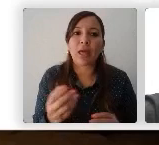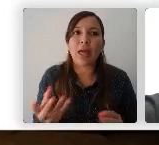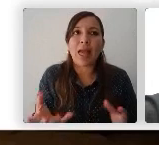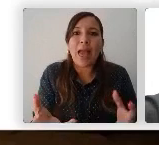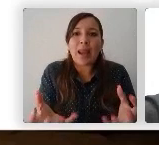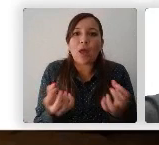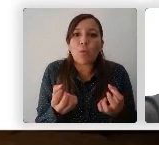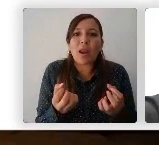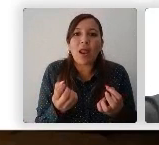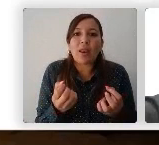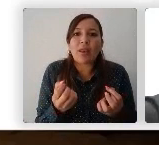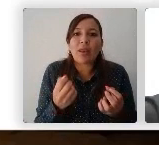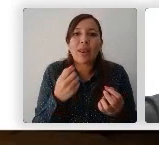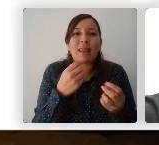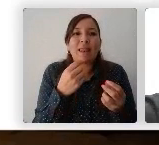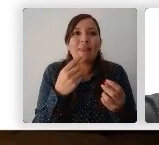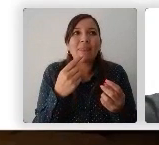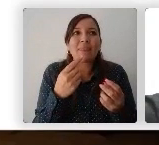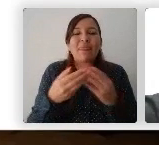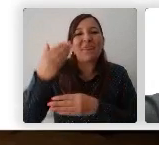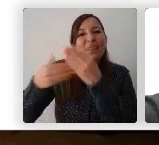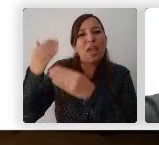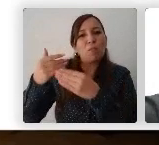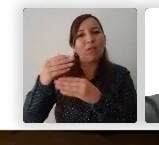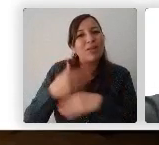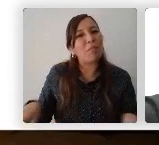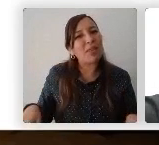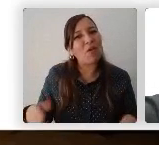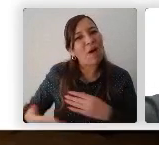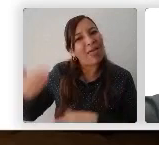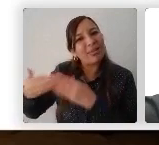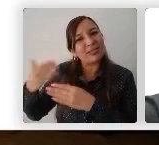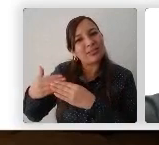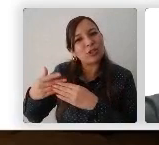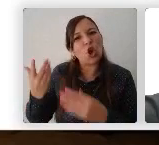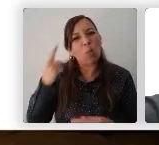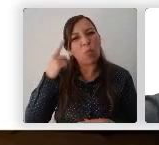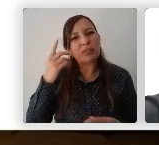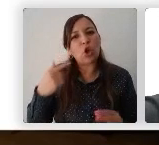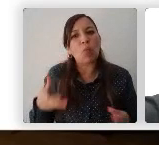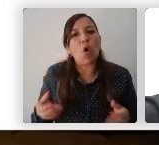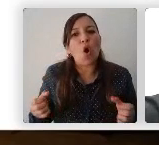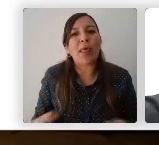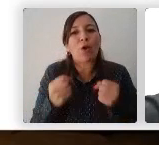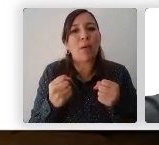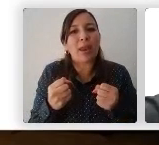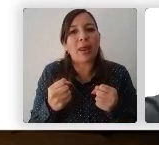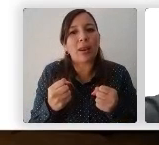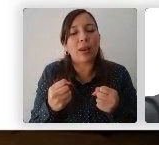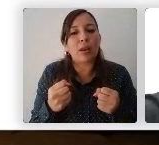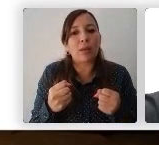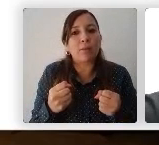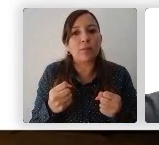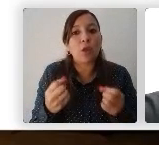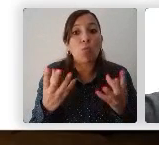perdido, ¿no? El poder, como mencionaba, ver cómo hemos estado alejados de muchas personas, de muchos